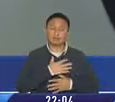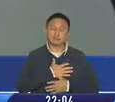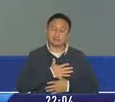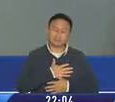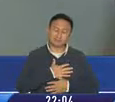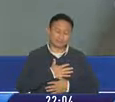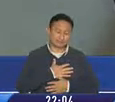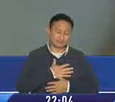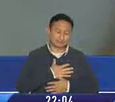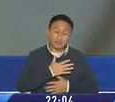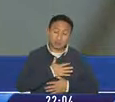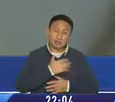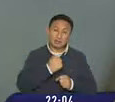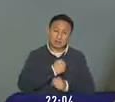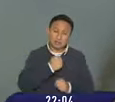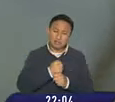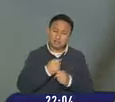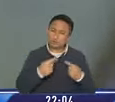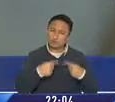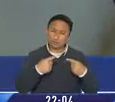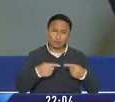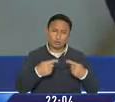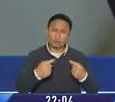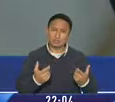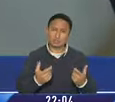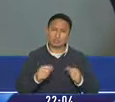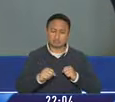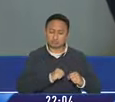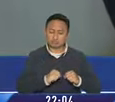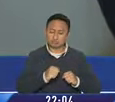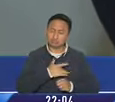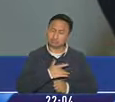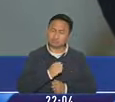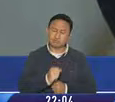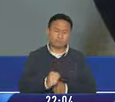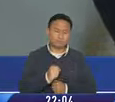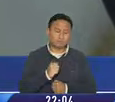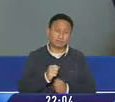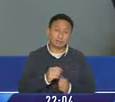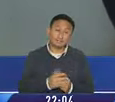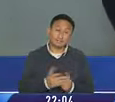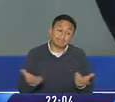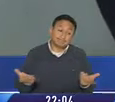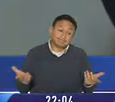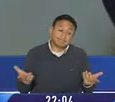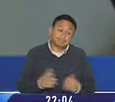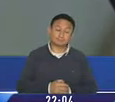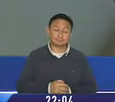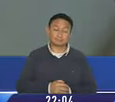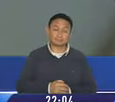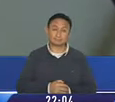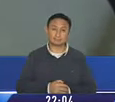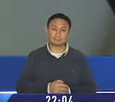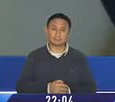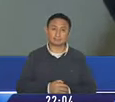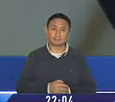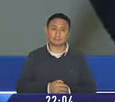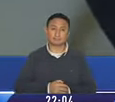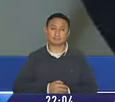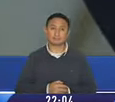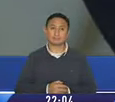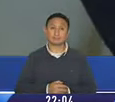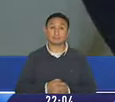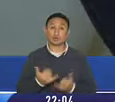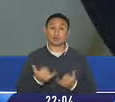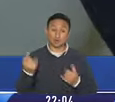es un esfuerzo de cada día. Me duele mucho y ya pues, ya de mañana no tenía ganas de